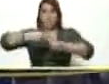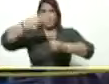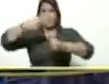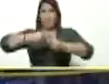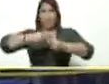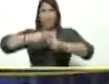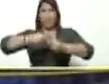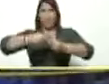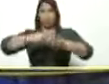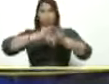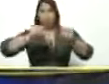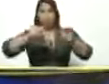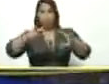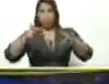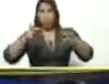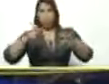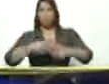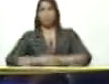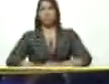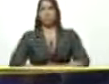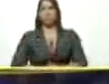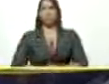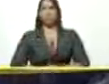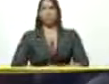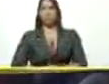Medio Petro.